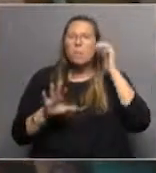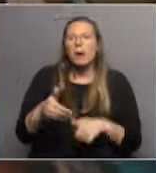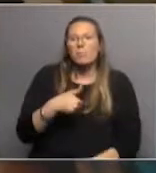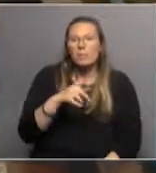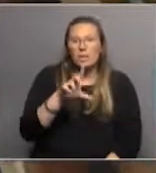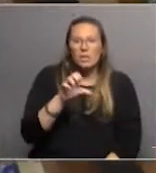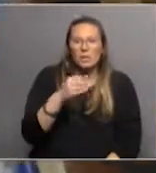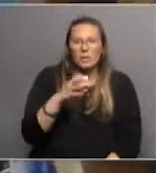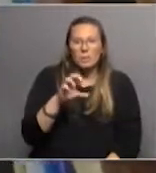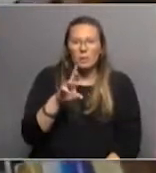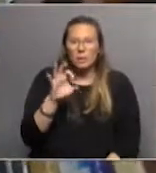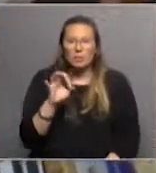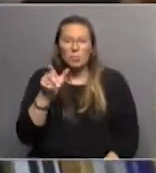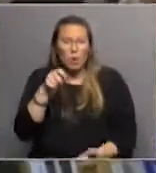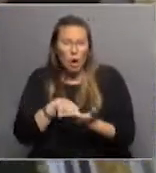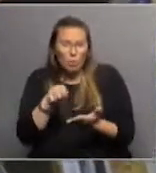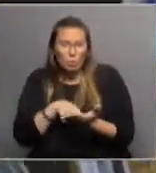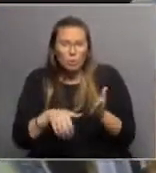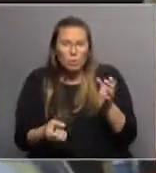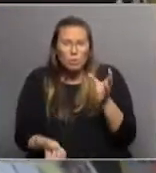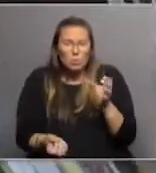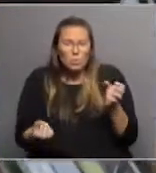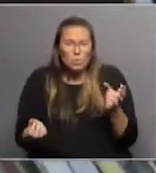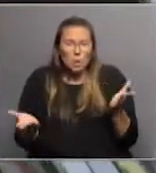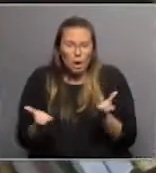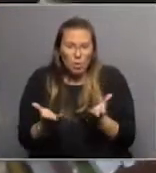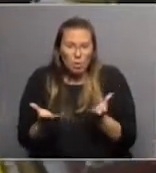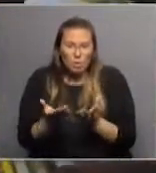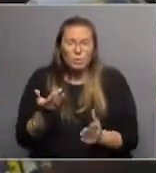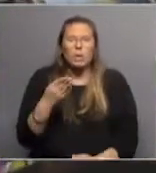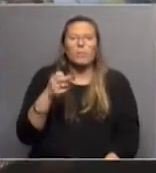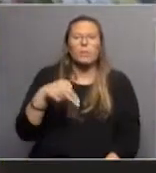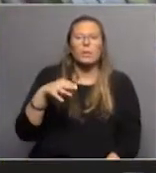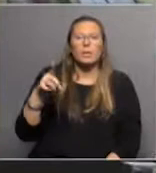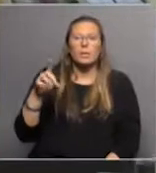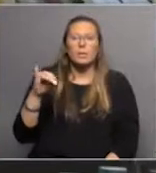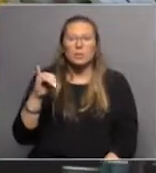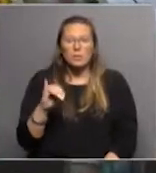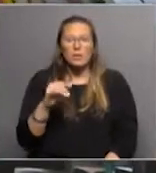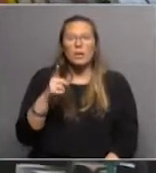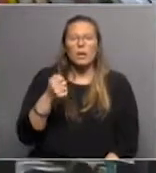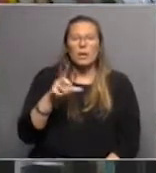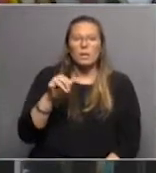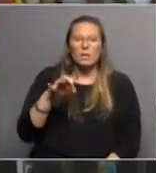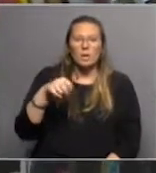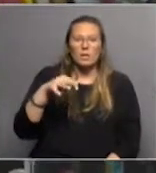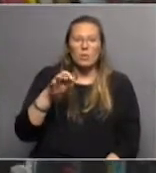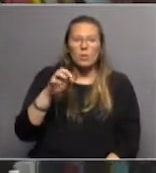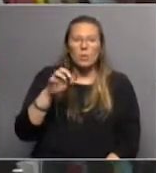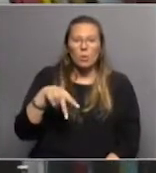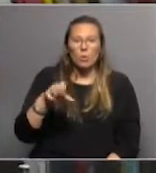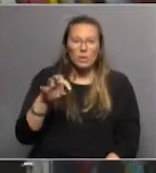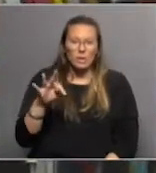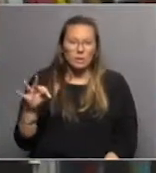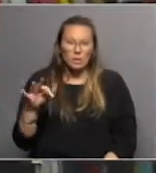pero también los autores más actuales, Daniel Mella, bueno, Benedetti, Galeano, Netti, siempre se vende. La gente